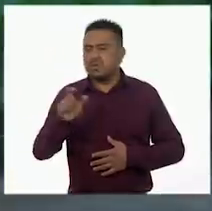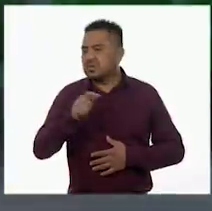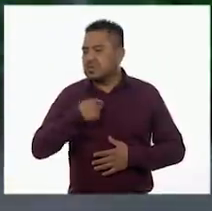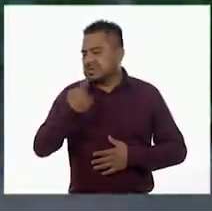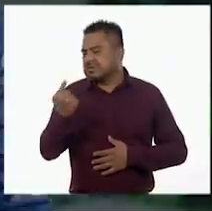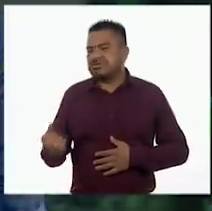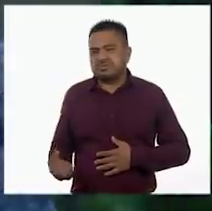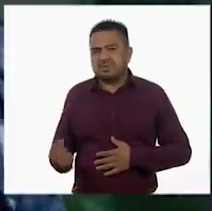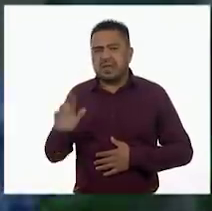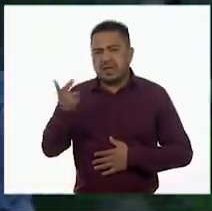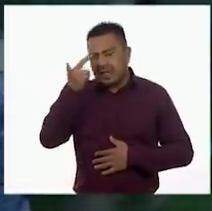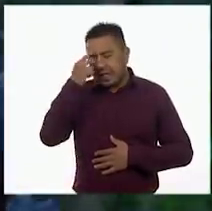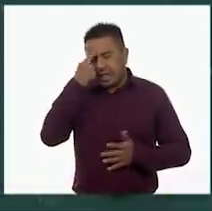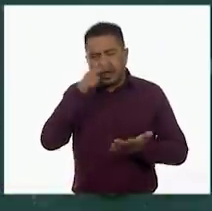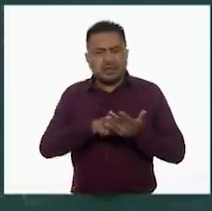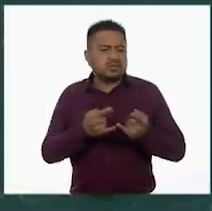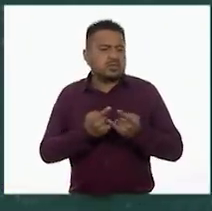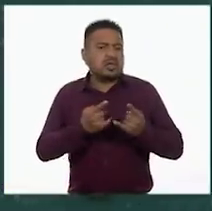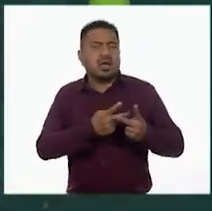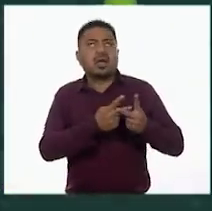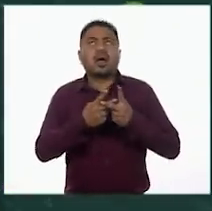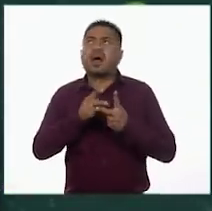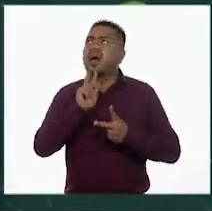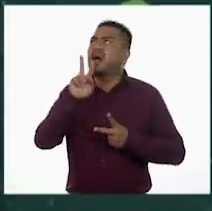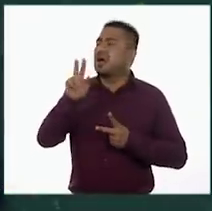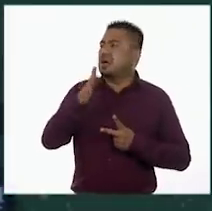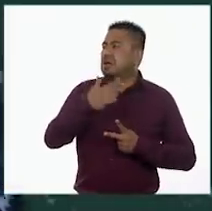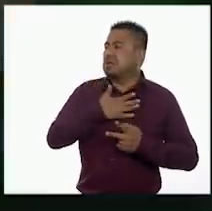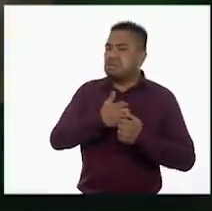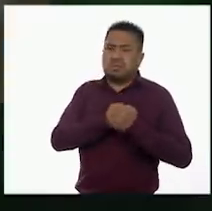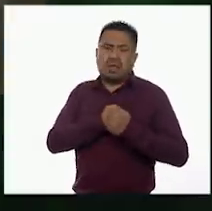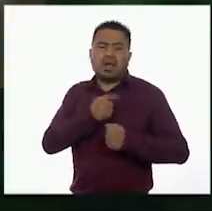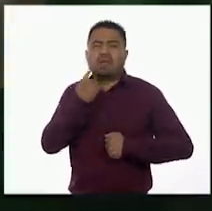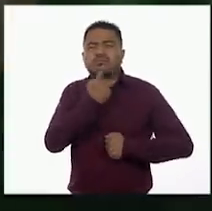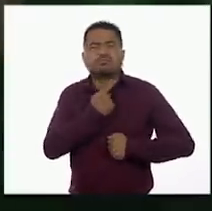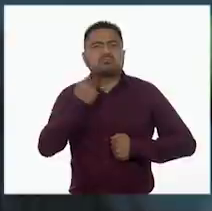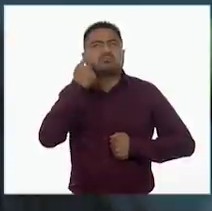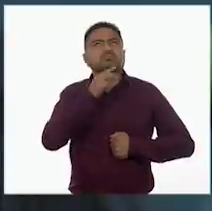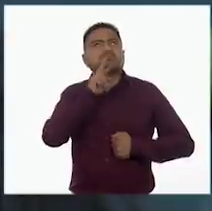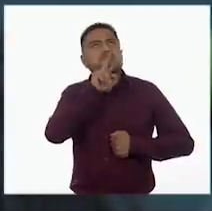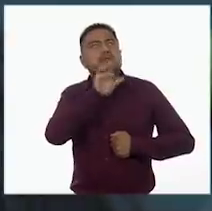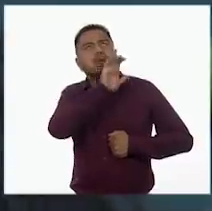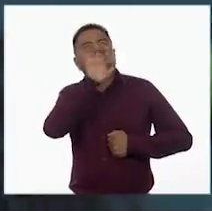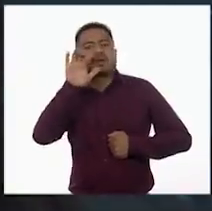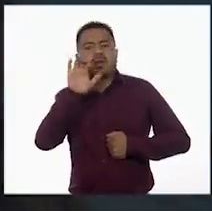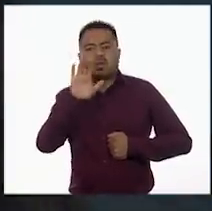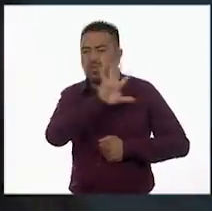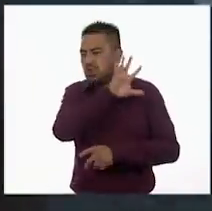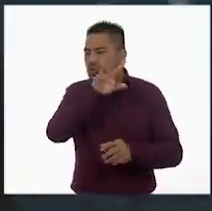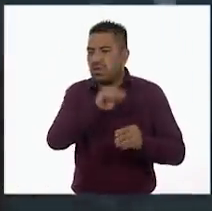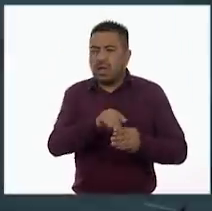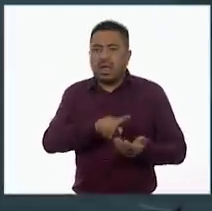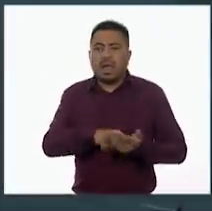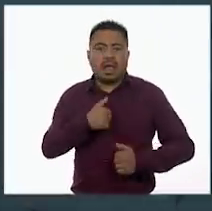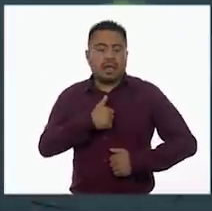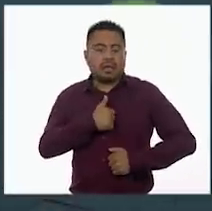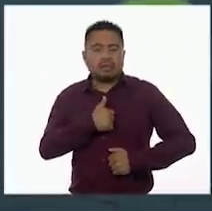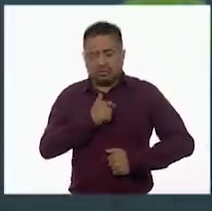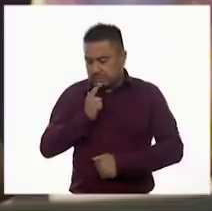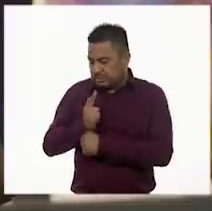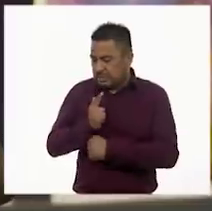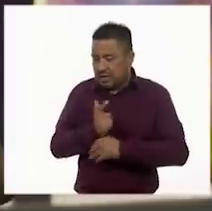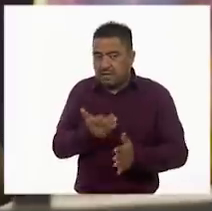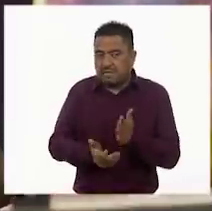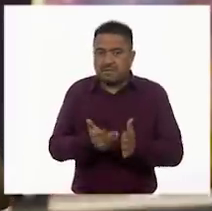Cuando era pequeña, creía que las estrellas serían mi pasión y pasaba horas viendo al espacio y todo lo que aún había por